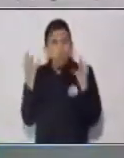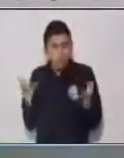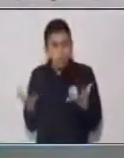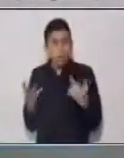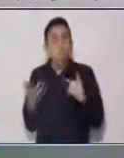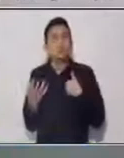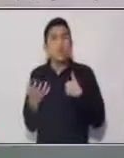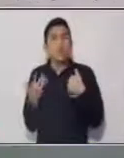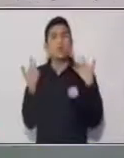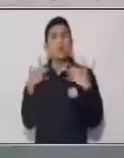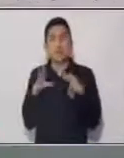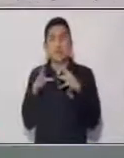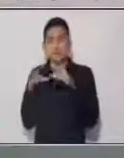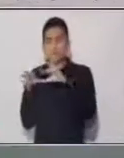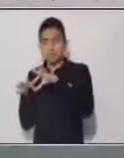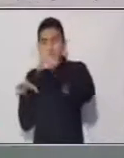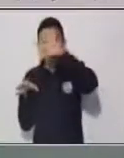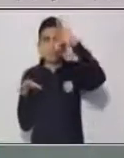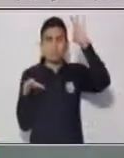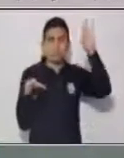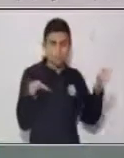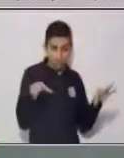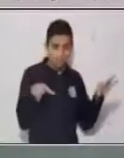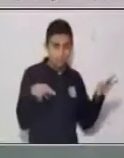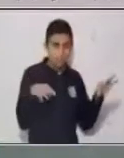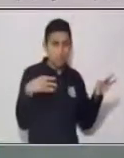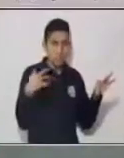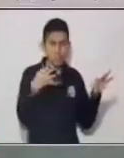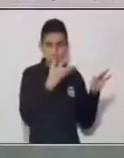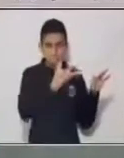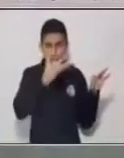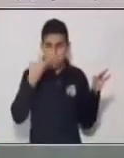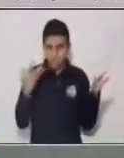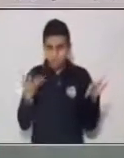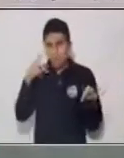a apartar esa constante y voy a calcular